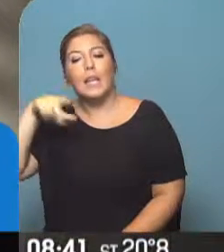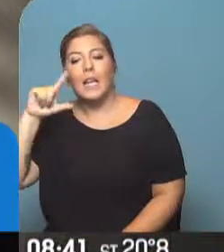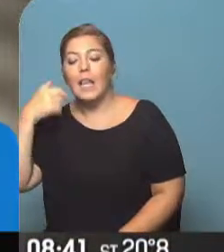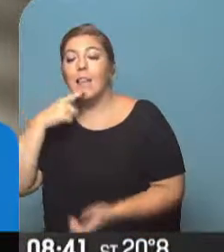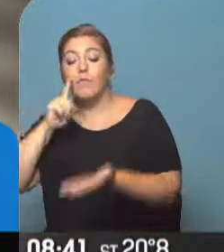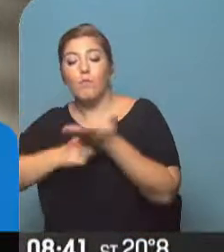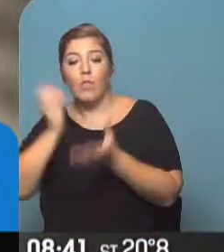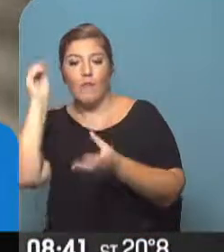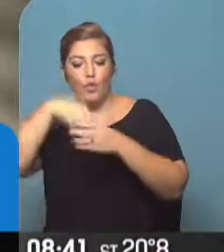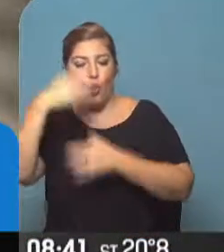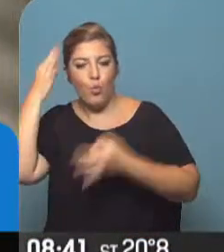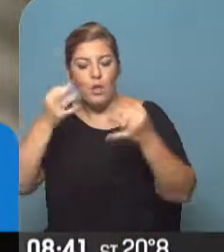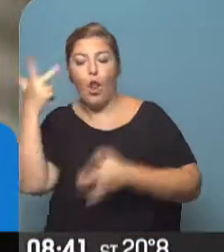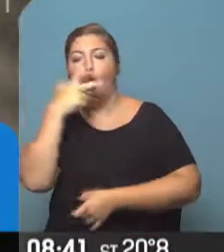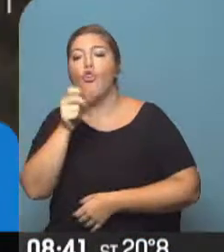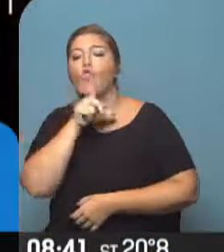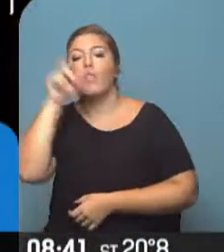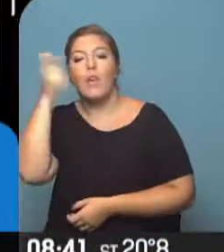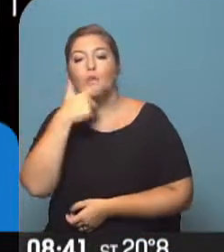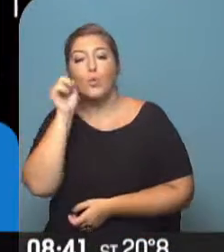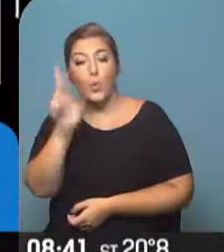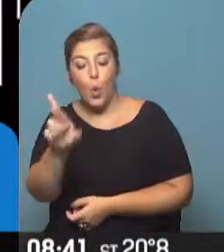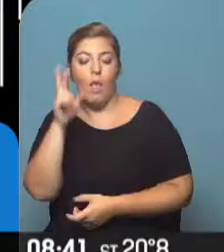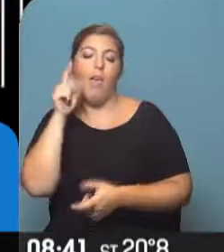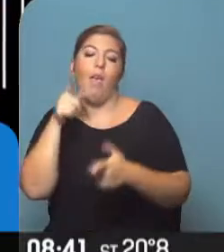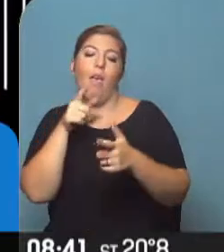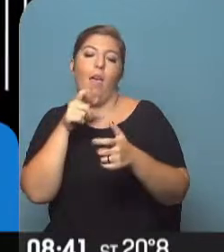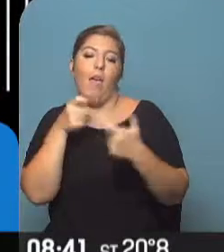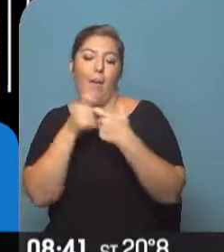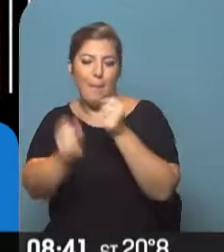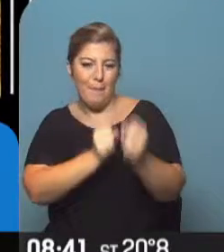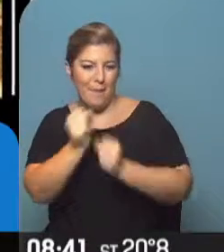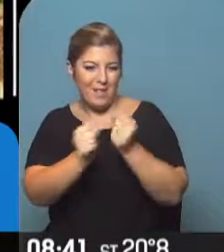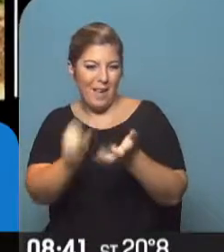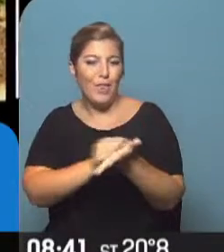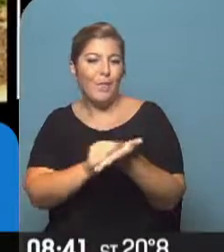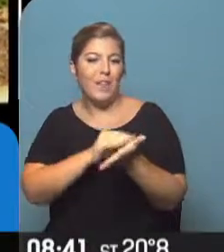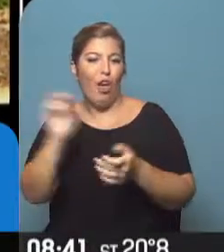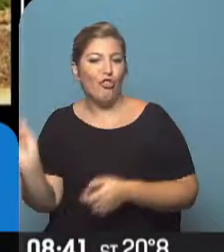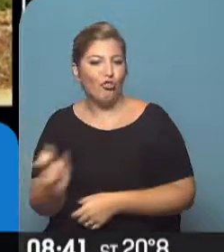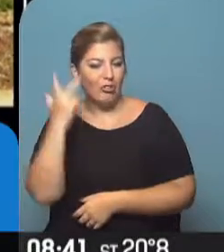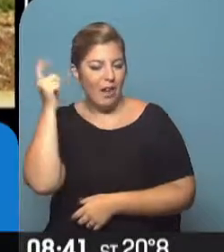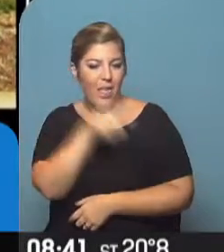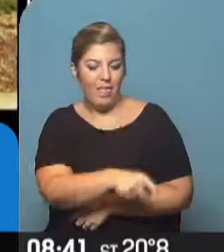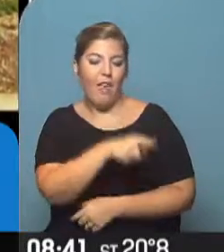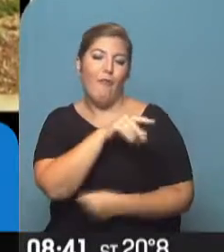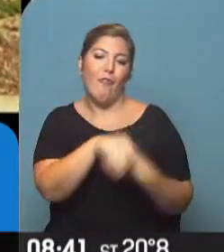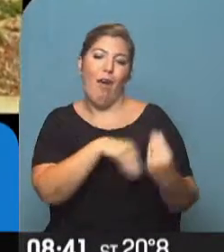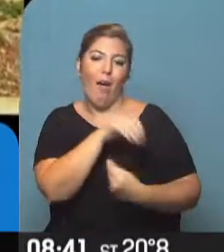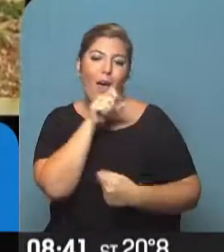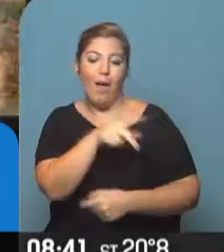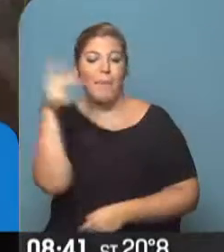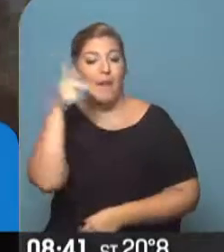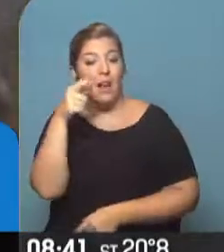intervención judicial de Otesur, la empresa que administra los hoteles de la familia de la expresidenta Cristina Kirchner, bajo investigación